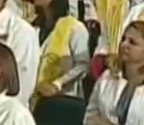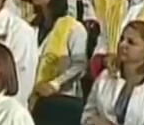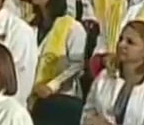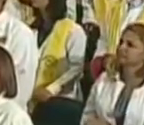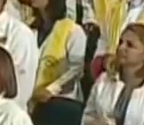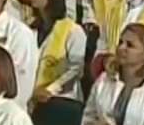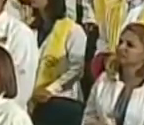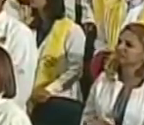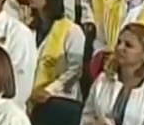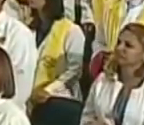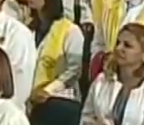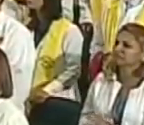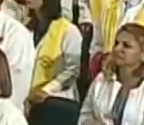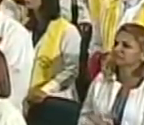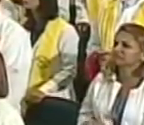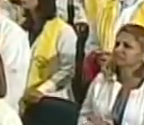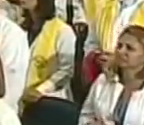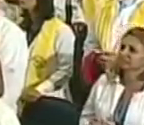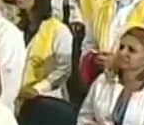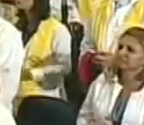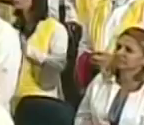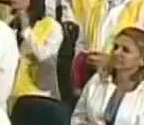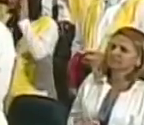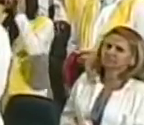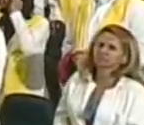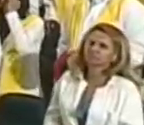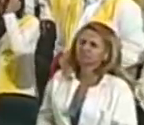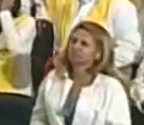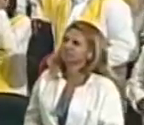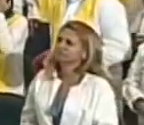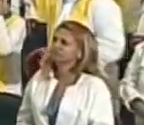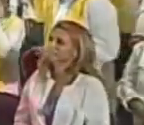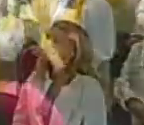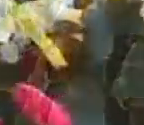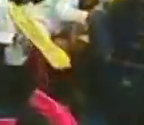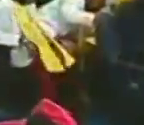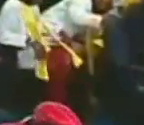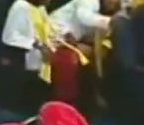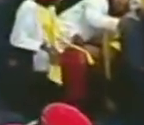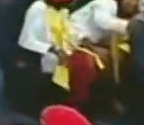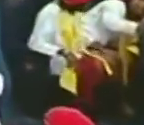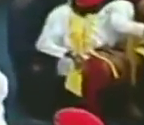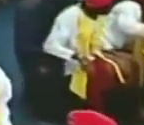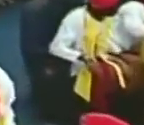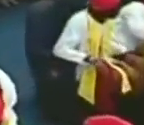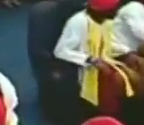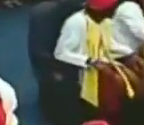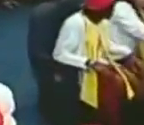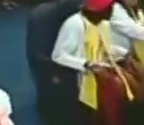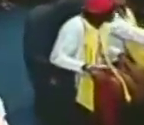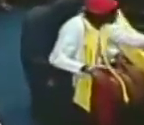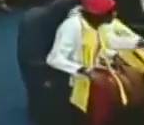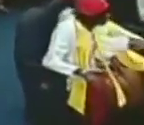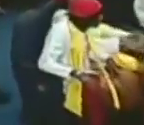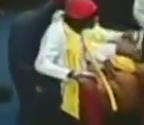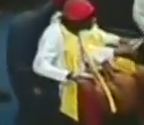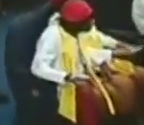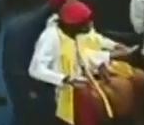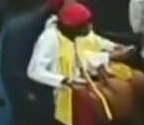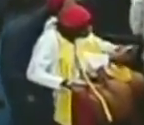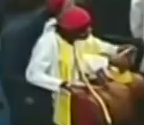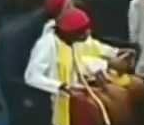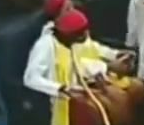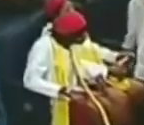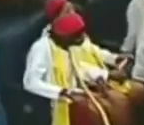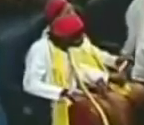que está en desarrollo. La meta es llegar a 100.000 médicos integrales comunitarios para el año 2025 como